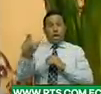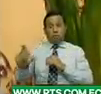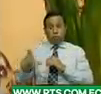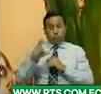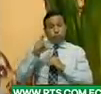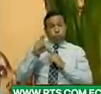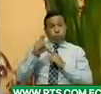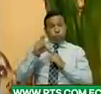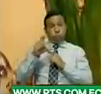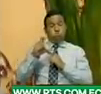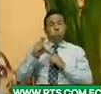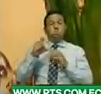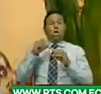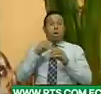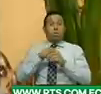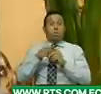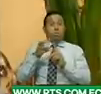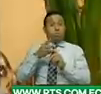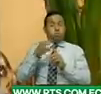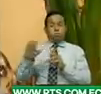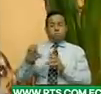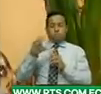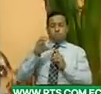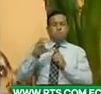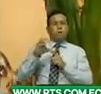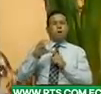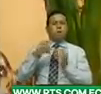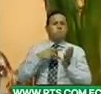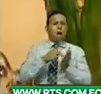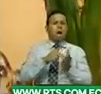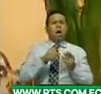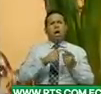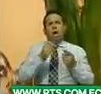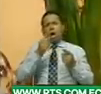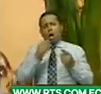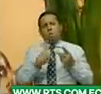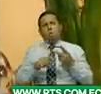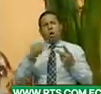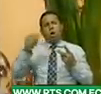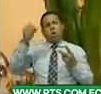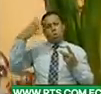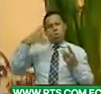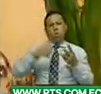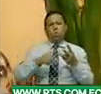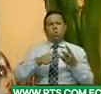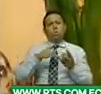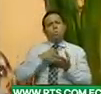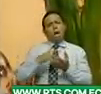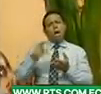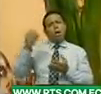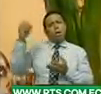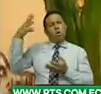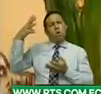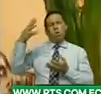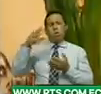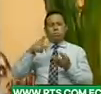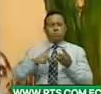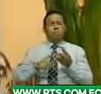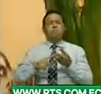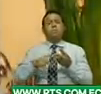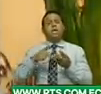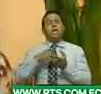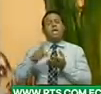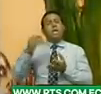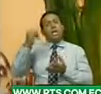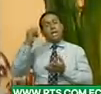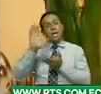cubrir sus gastos básicos, como por ejemplo el agua, la luz, su pago de seguridad social voluntaria, sus alimentos. Esto como